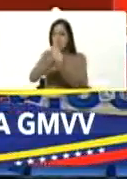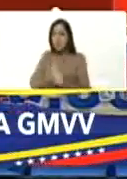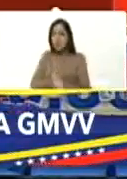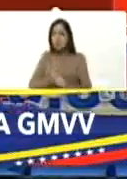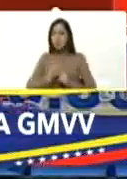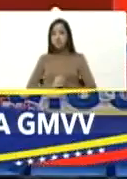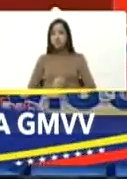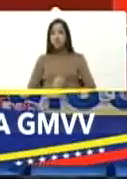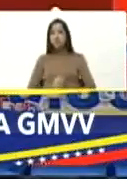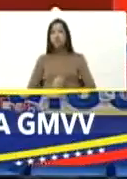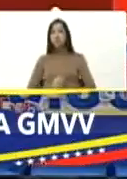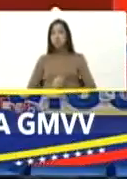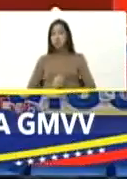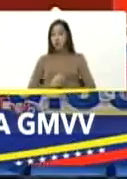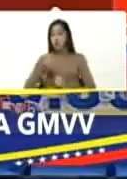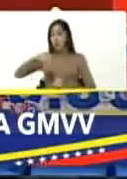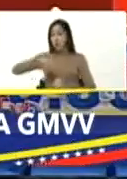Estamos a 21,